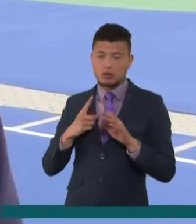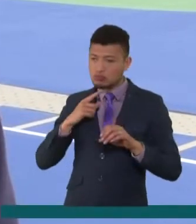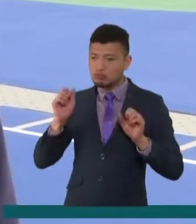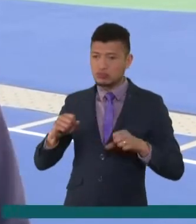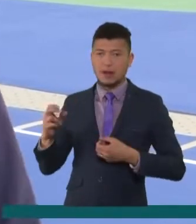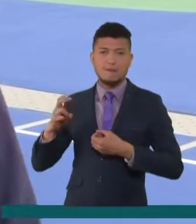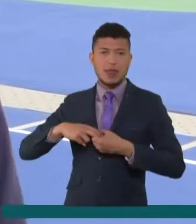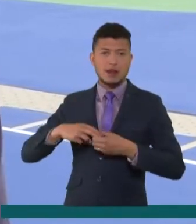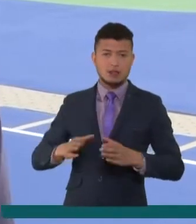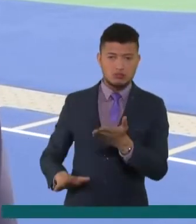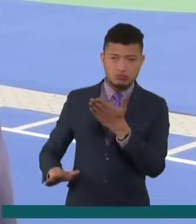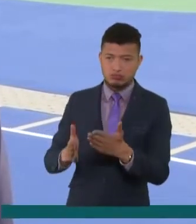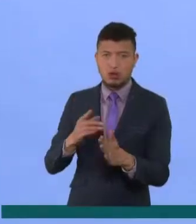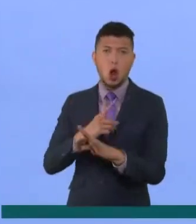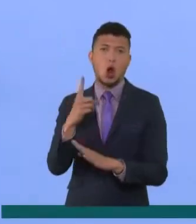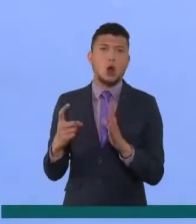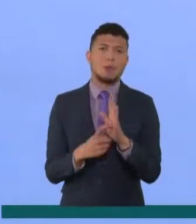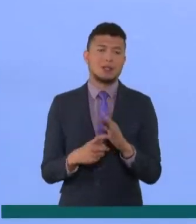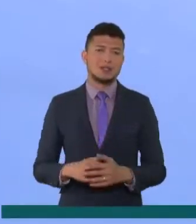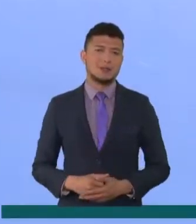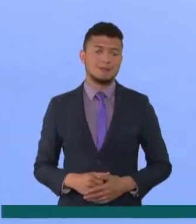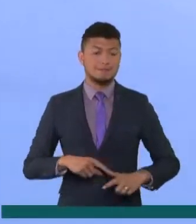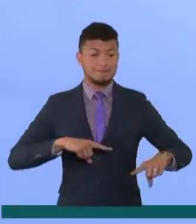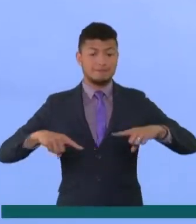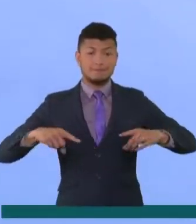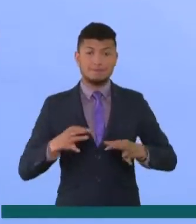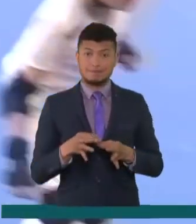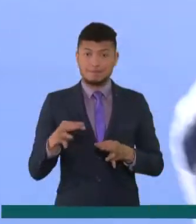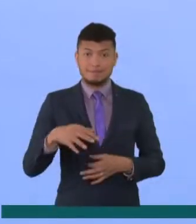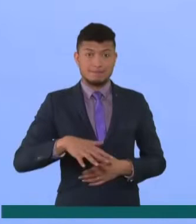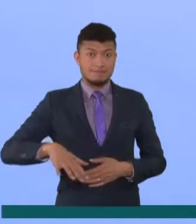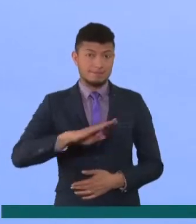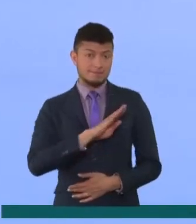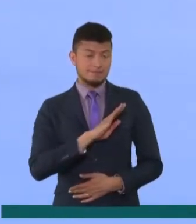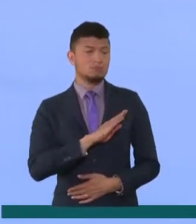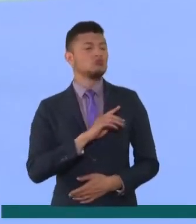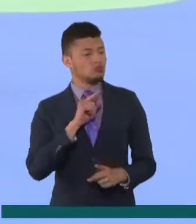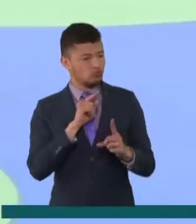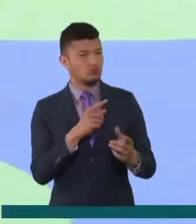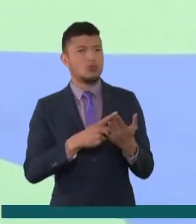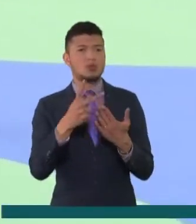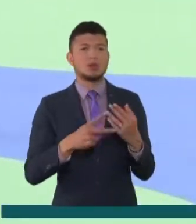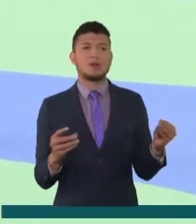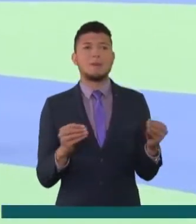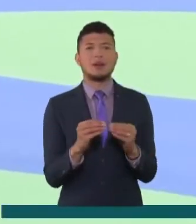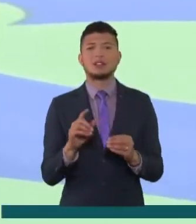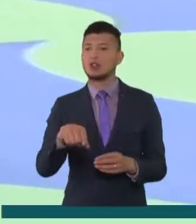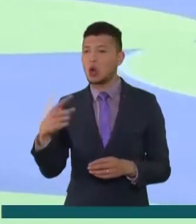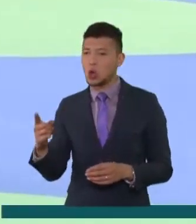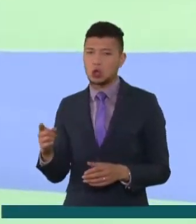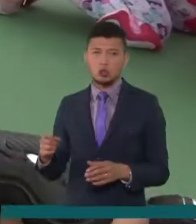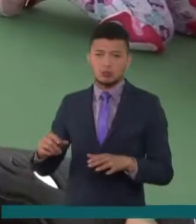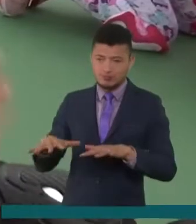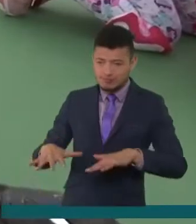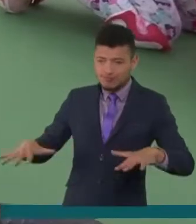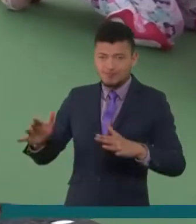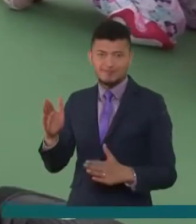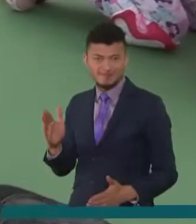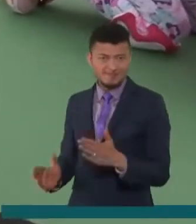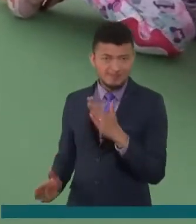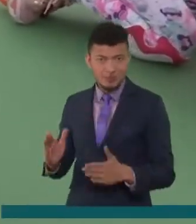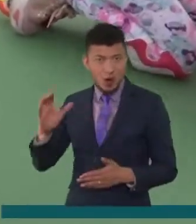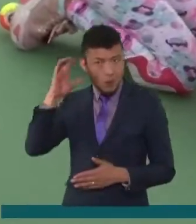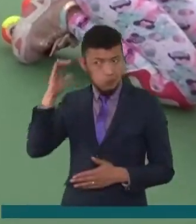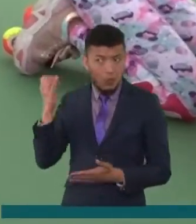pues avalados por la federación de patinaje la administración municipal le apuesta a más proyectos como éste por ejemplo la pista de atletismo una